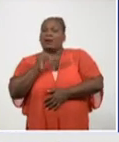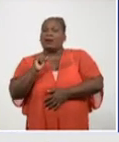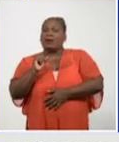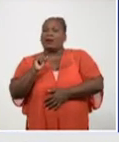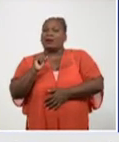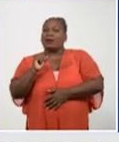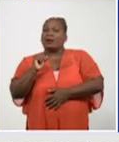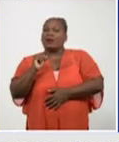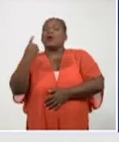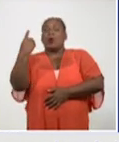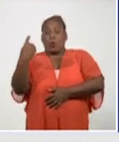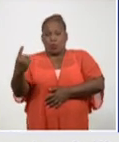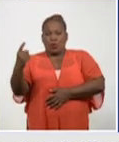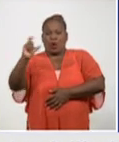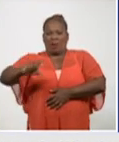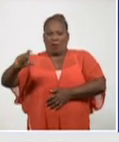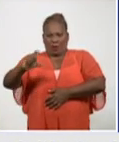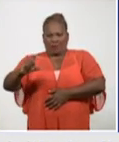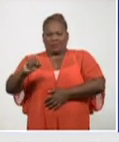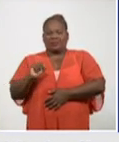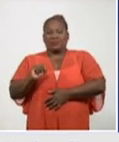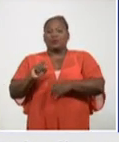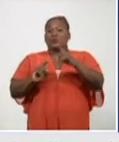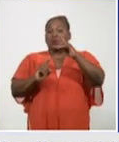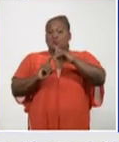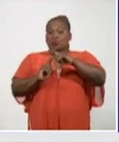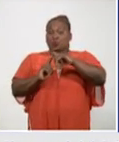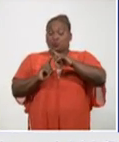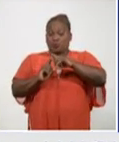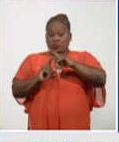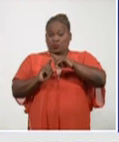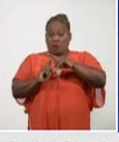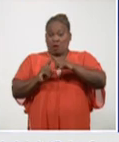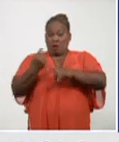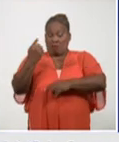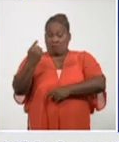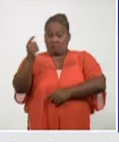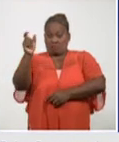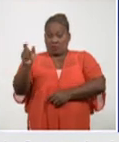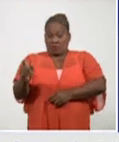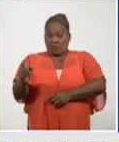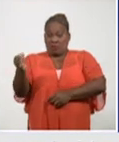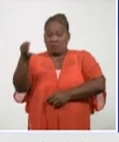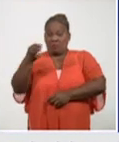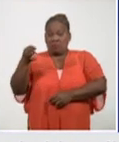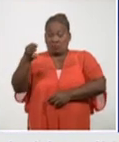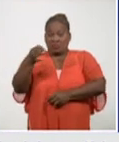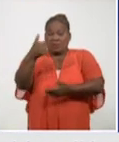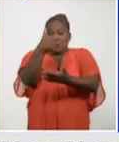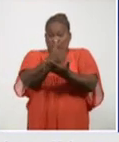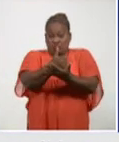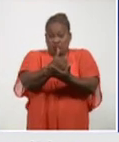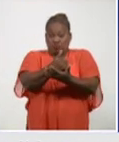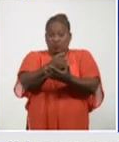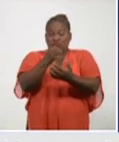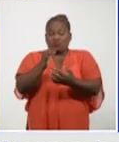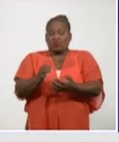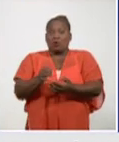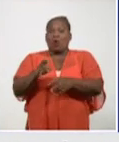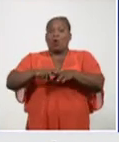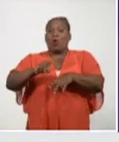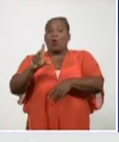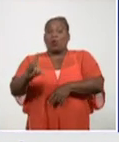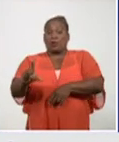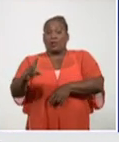Uno de Camagüey. En Las Tunas se confirma un caso del municipio Cabecera. En Holguín se confirman